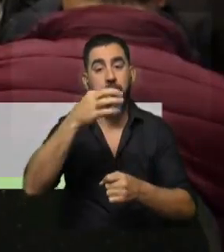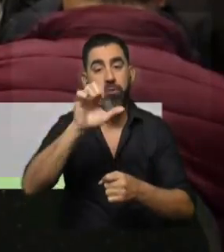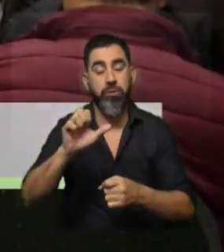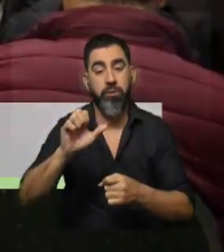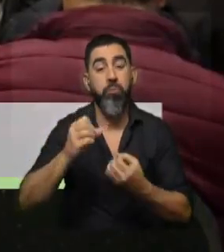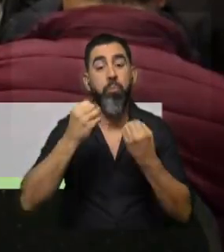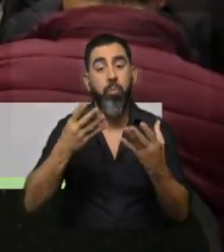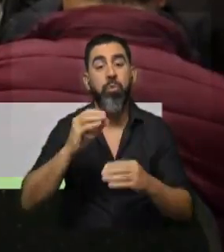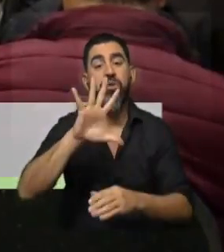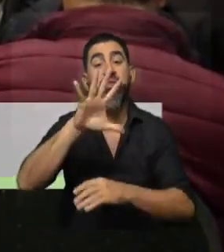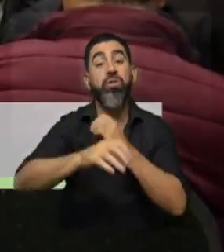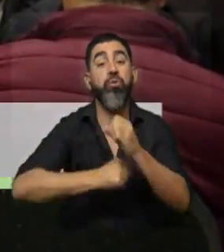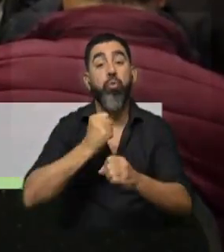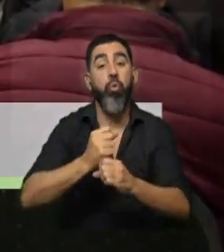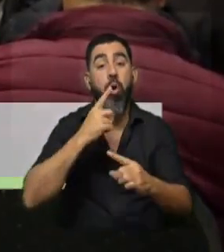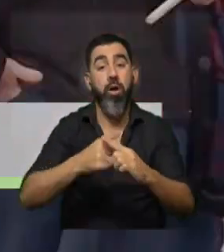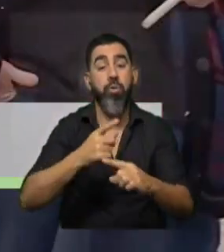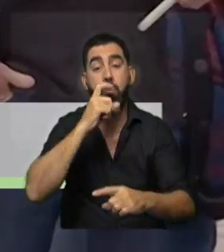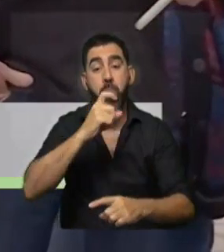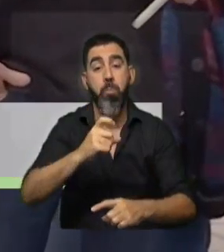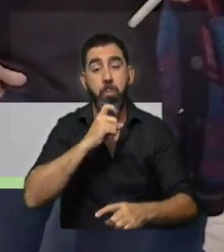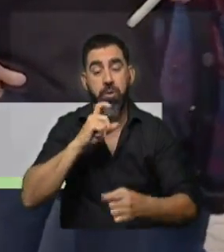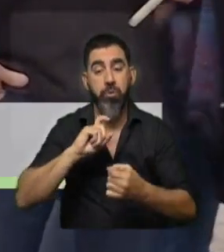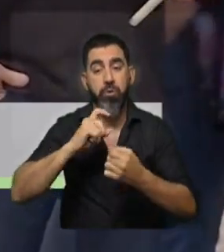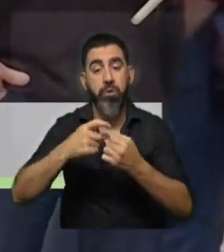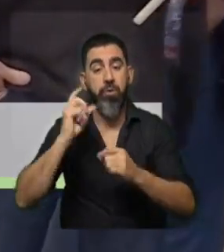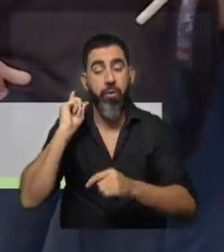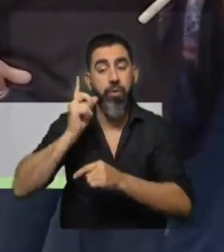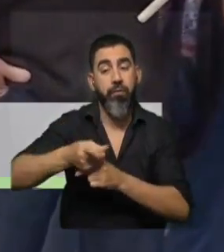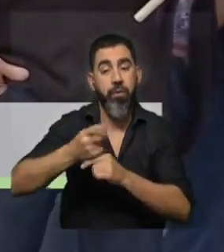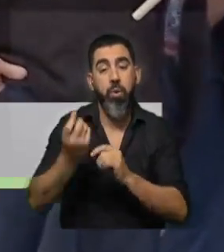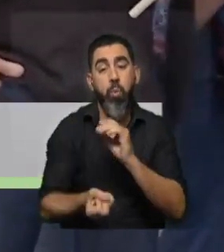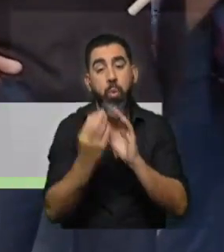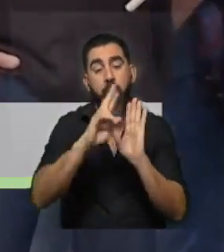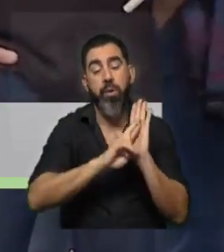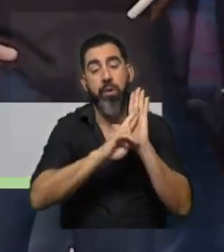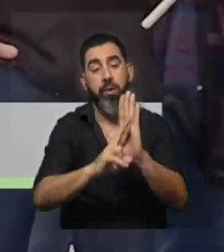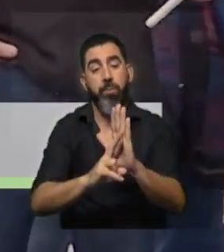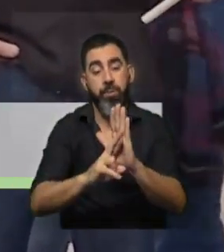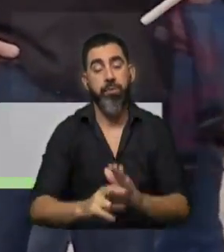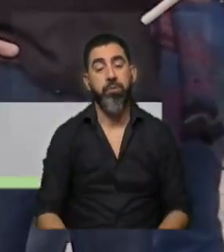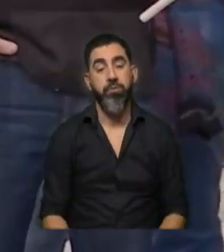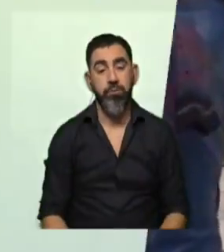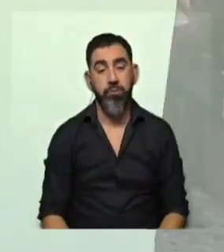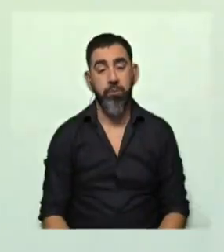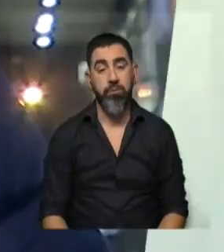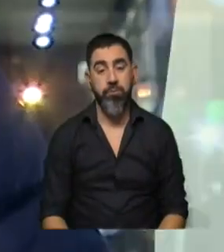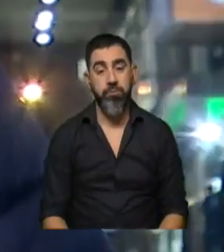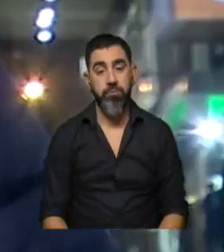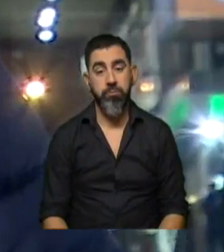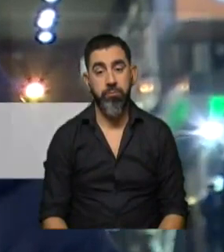Cabrera por cinco años El marzo el sindicato definirá un nuevo representante en el organismo de saludo